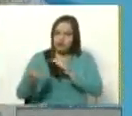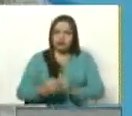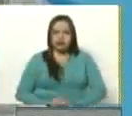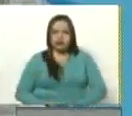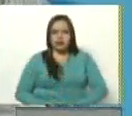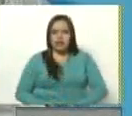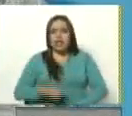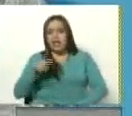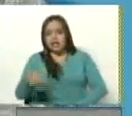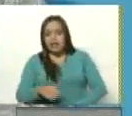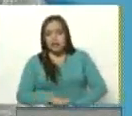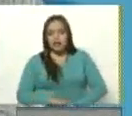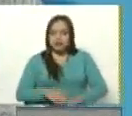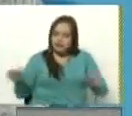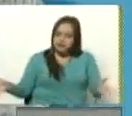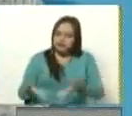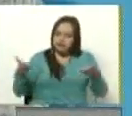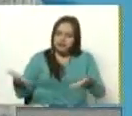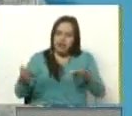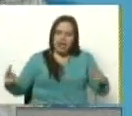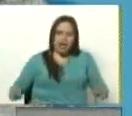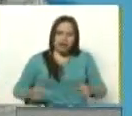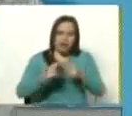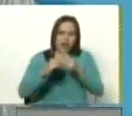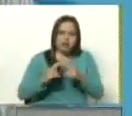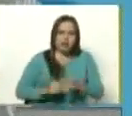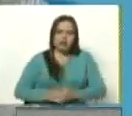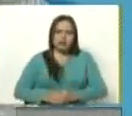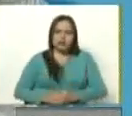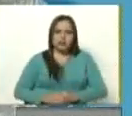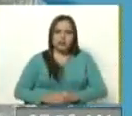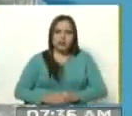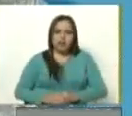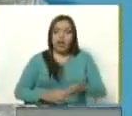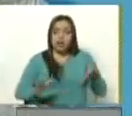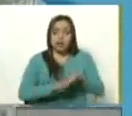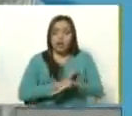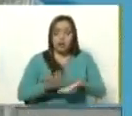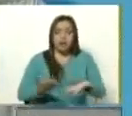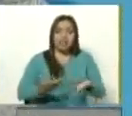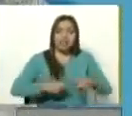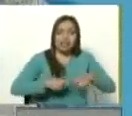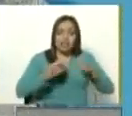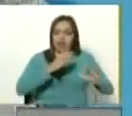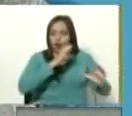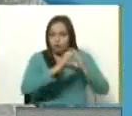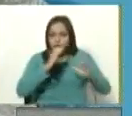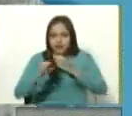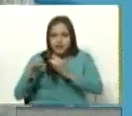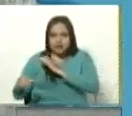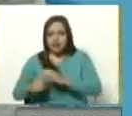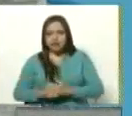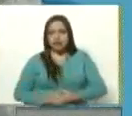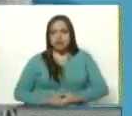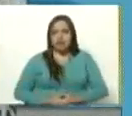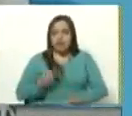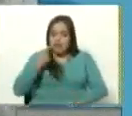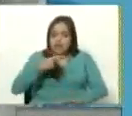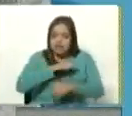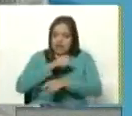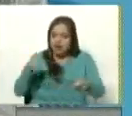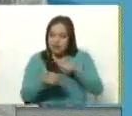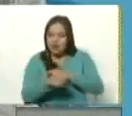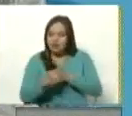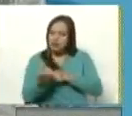a impulsar ese encuentro de entrompe y quiebre comunicacional, que va más allá, repito, de encontrarnos